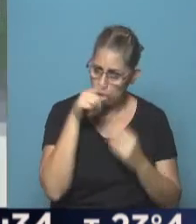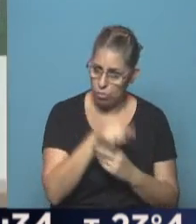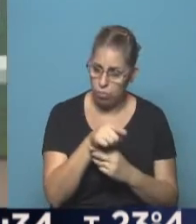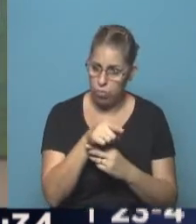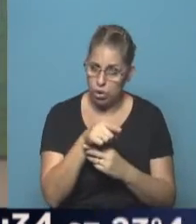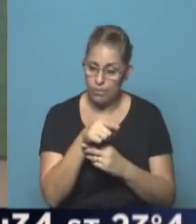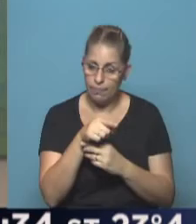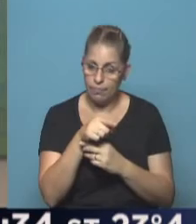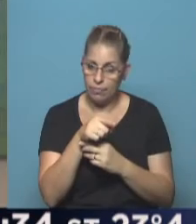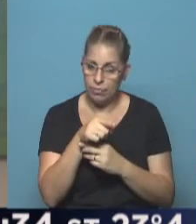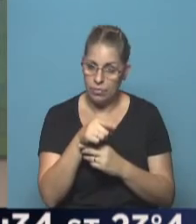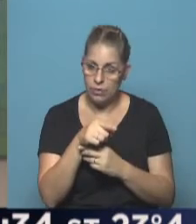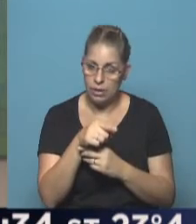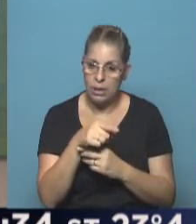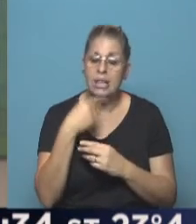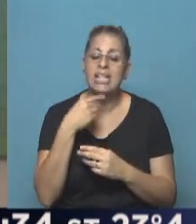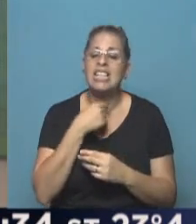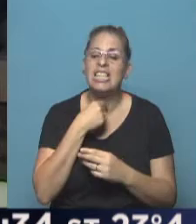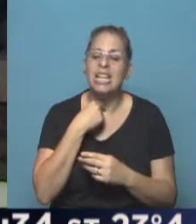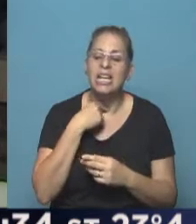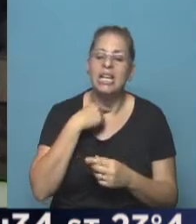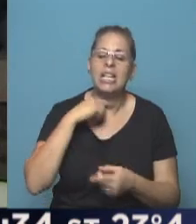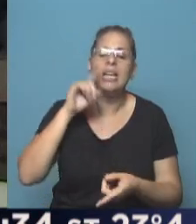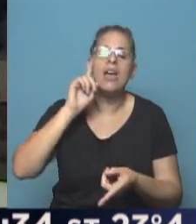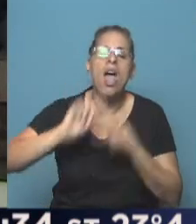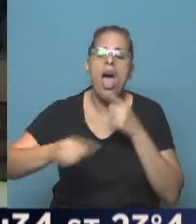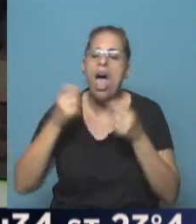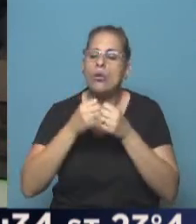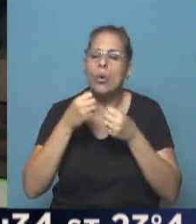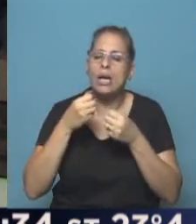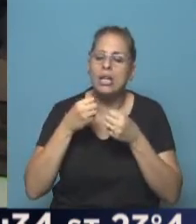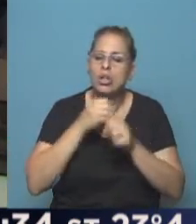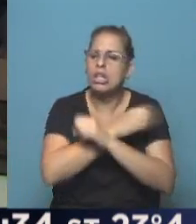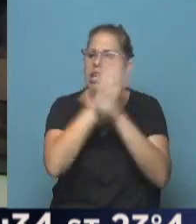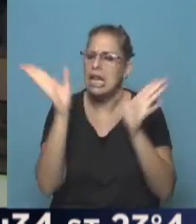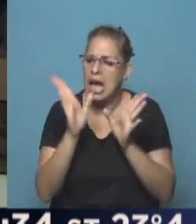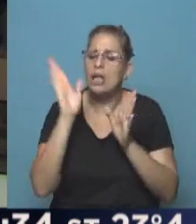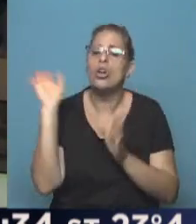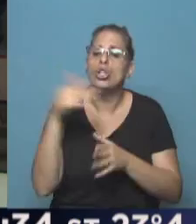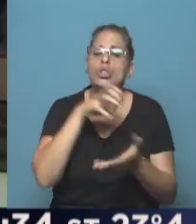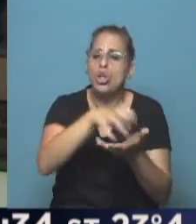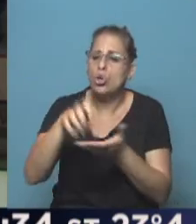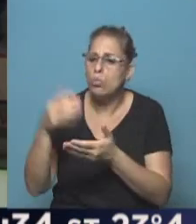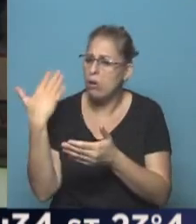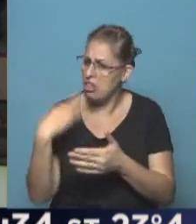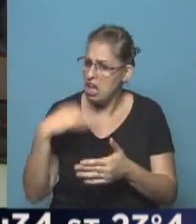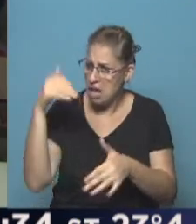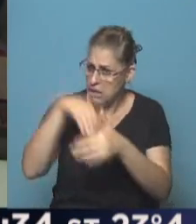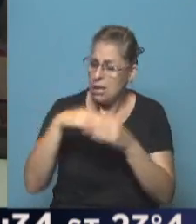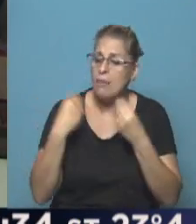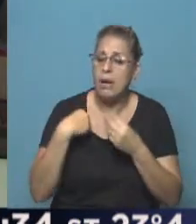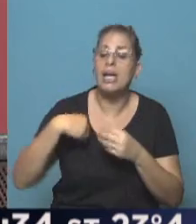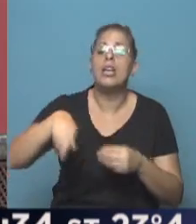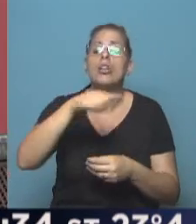el procedimiento sea absolutamente transparente, puntilloso y con la intervención de todos los organismos que tengan que intervenir para que